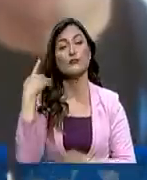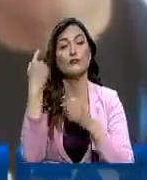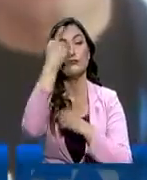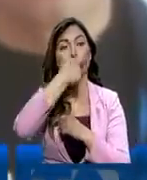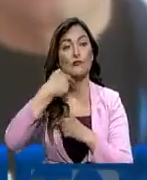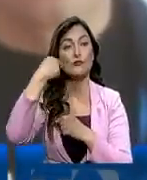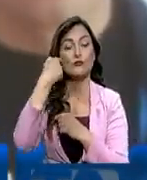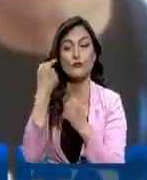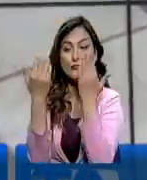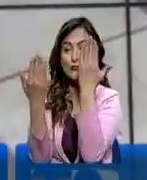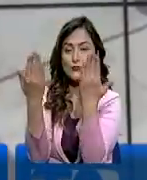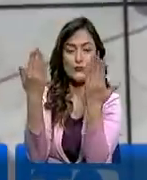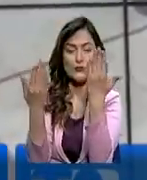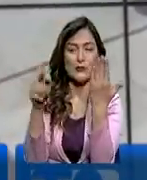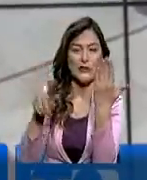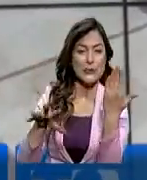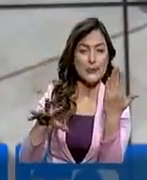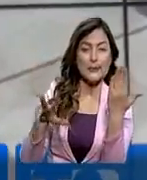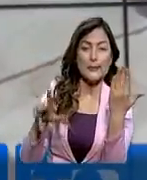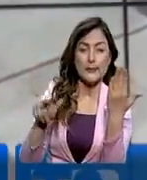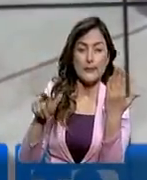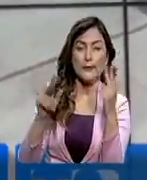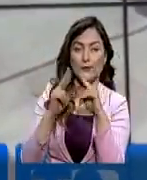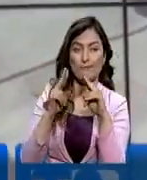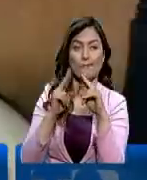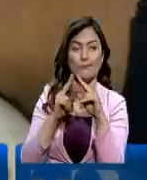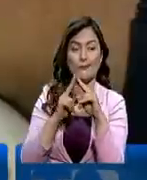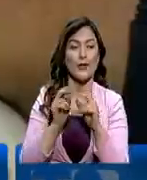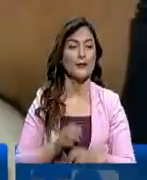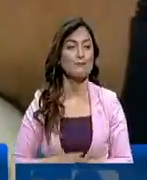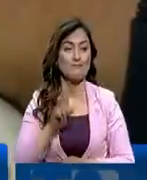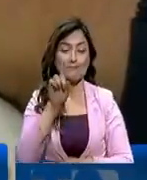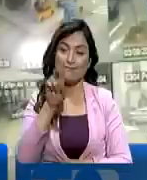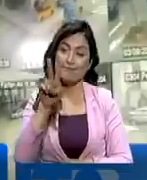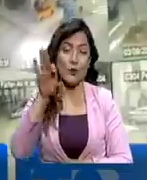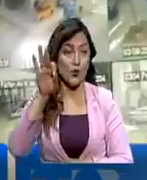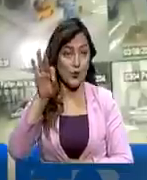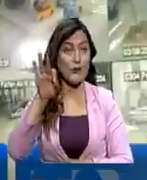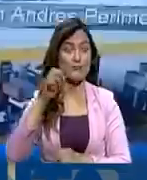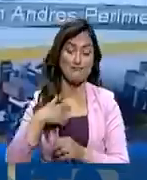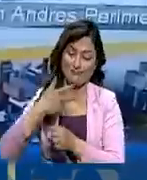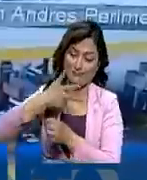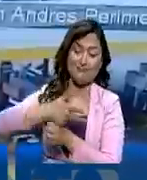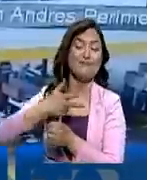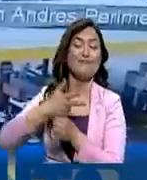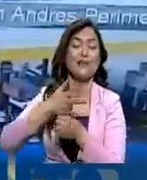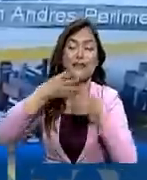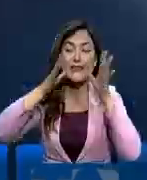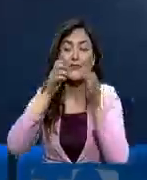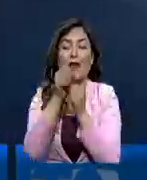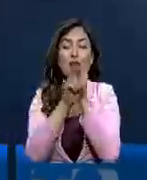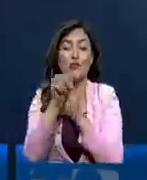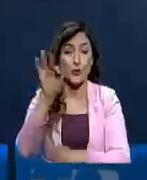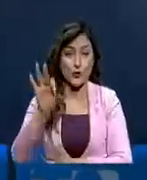es el objetivo con el que se instalaron 119 cámaras con reconocimiento facial en Quito en diciembre de 2019, pero han